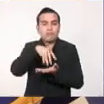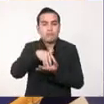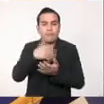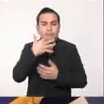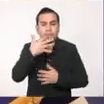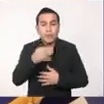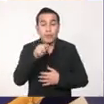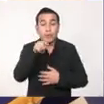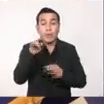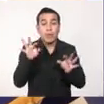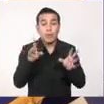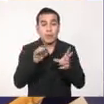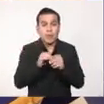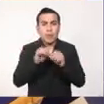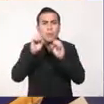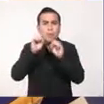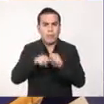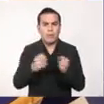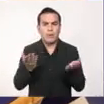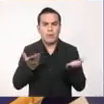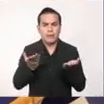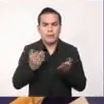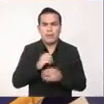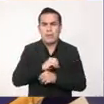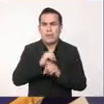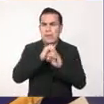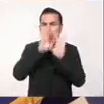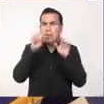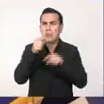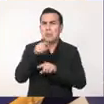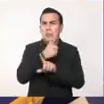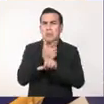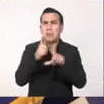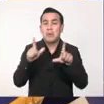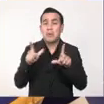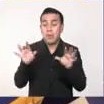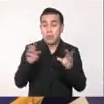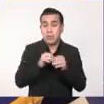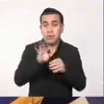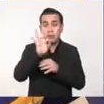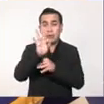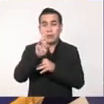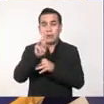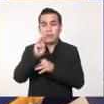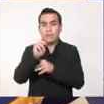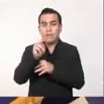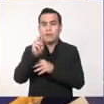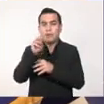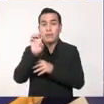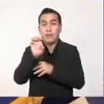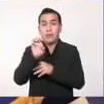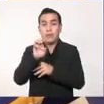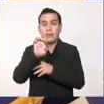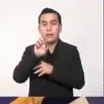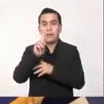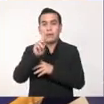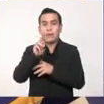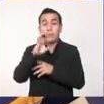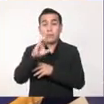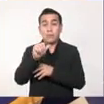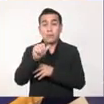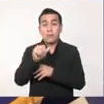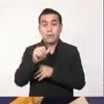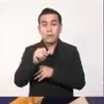ustedes se siguen reuniendo, como pueden hacerlo y no hay ningún problema, pero si ustedes solo se reúnen con Funde y el IDUCA y el